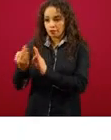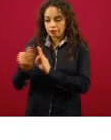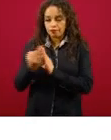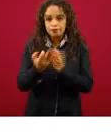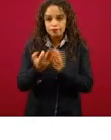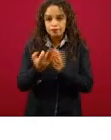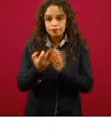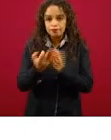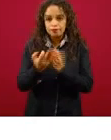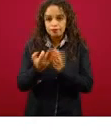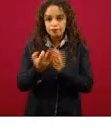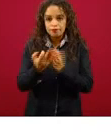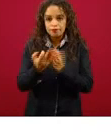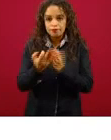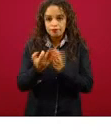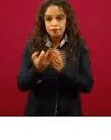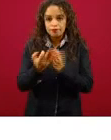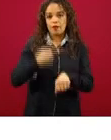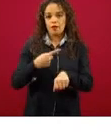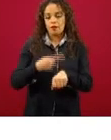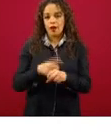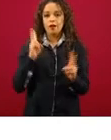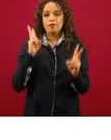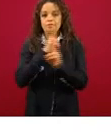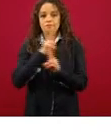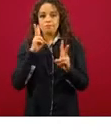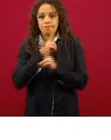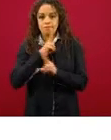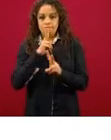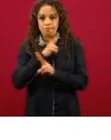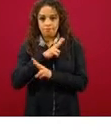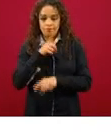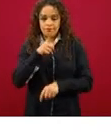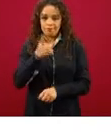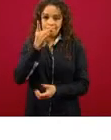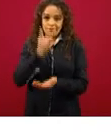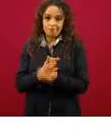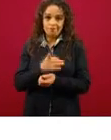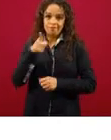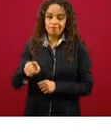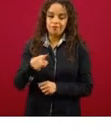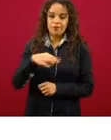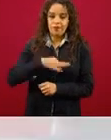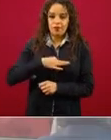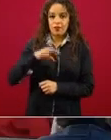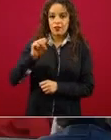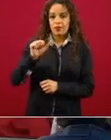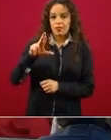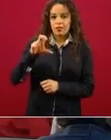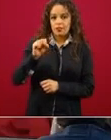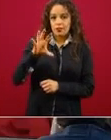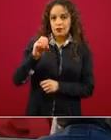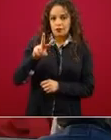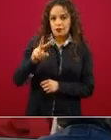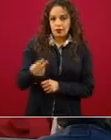de enfermedades respiratorias, particularmente el virus del SARS-CoV-2. La siguiente, por favor.